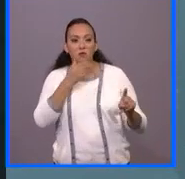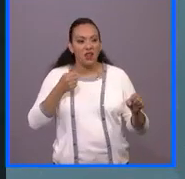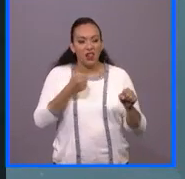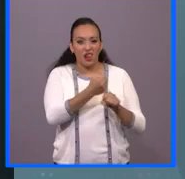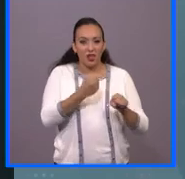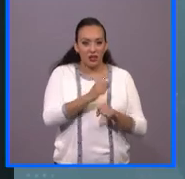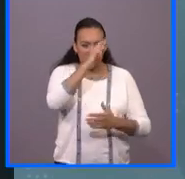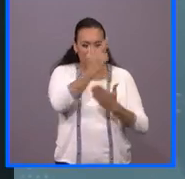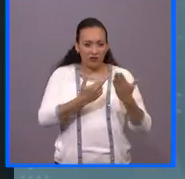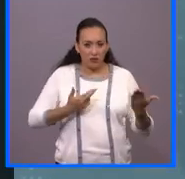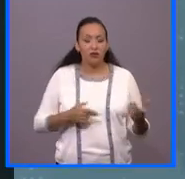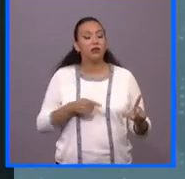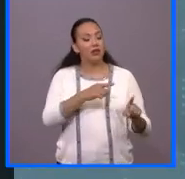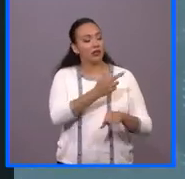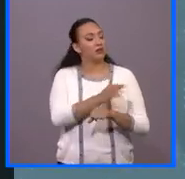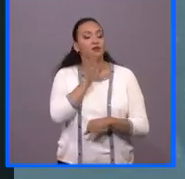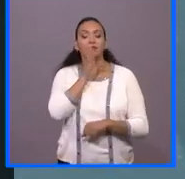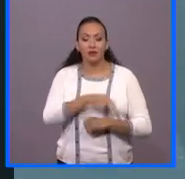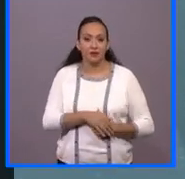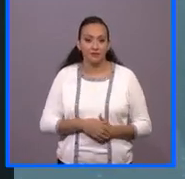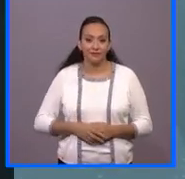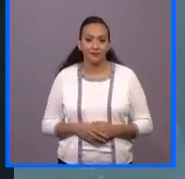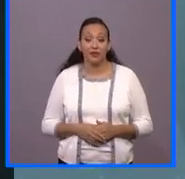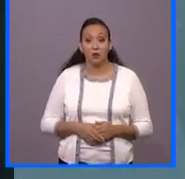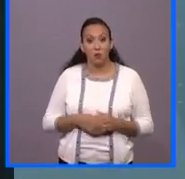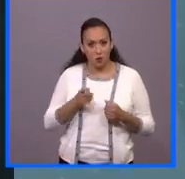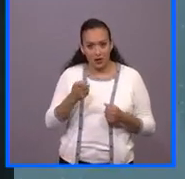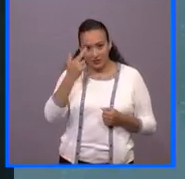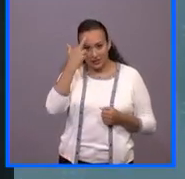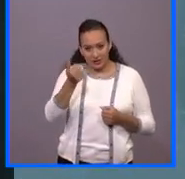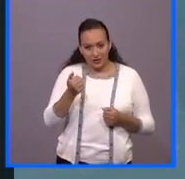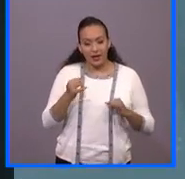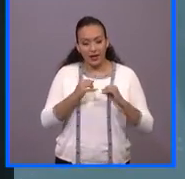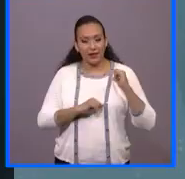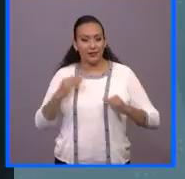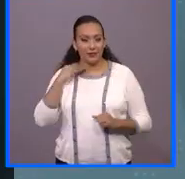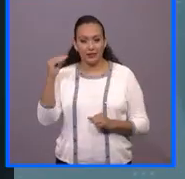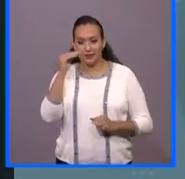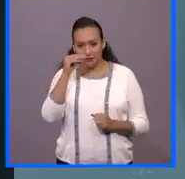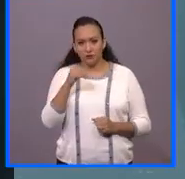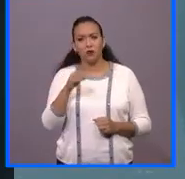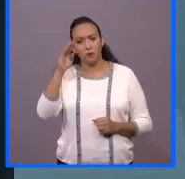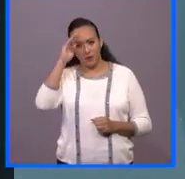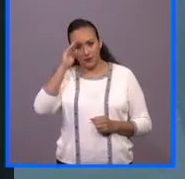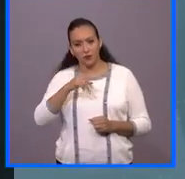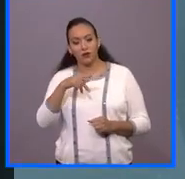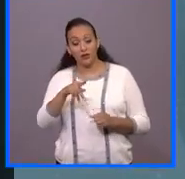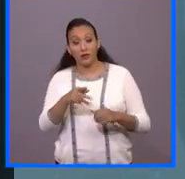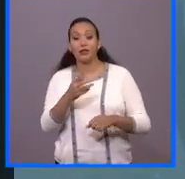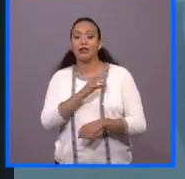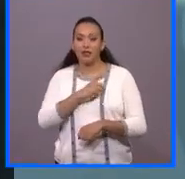y violaciones al debido proceso. Se indica que por estas circunstancias, la Defensoría Pública Federal considera que su caso